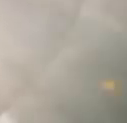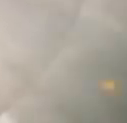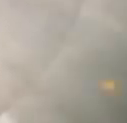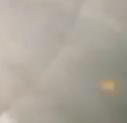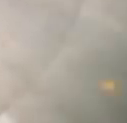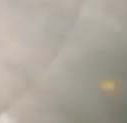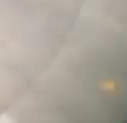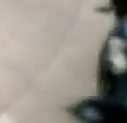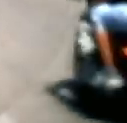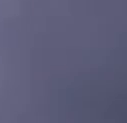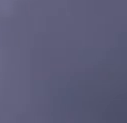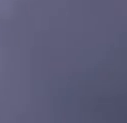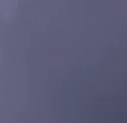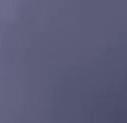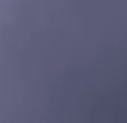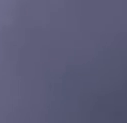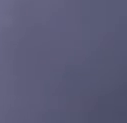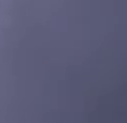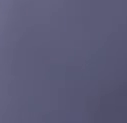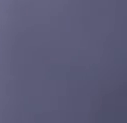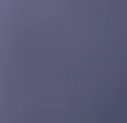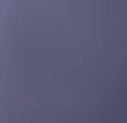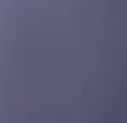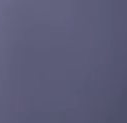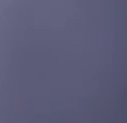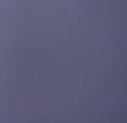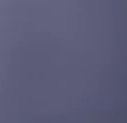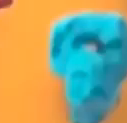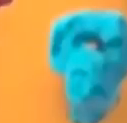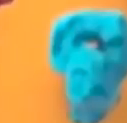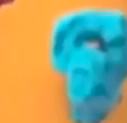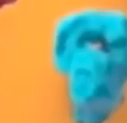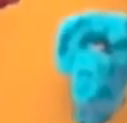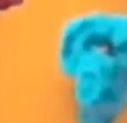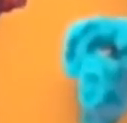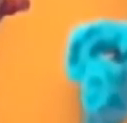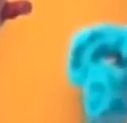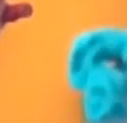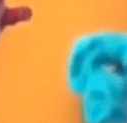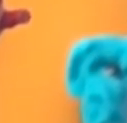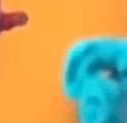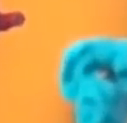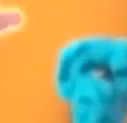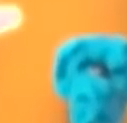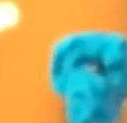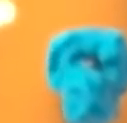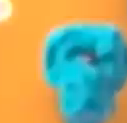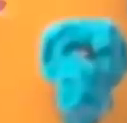esta nueva batalla contra el enemigo invisible y sus variantes